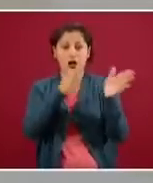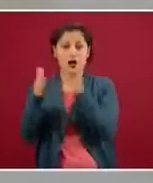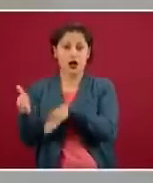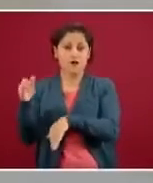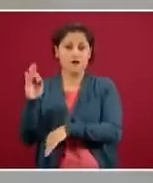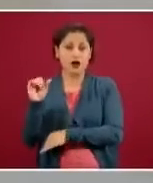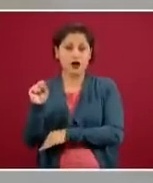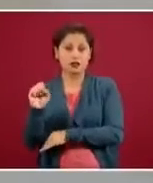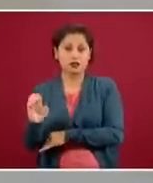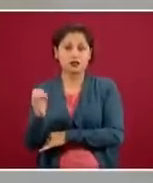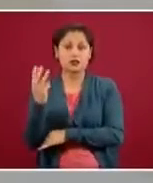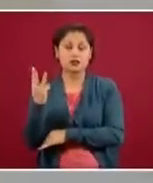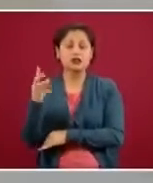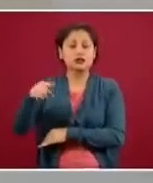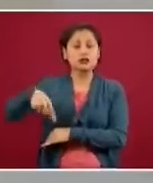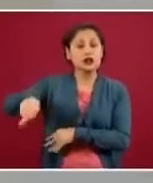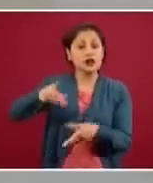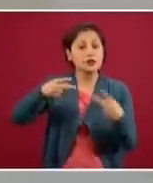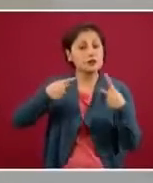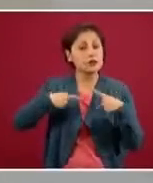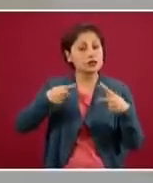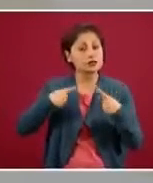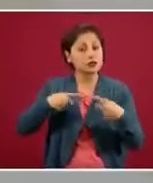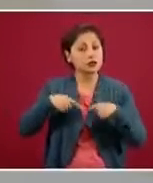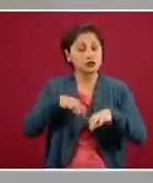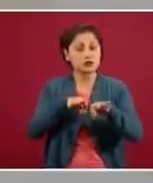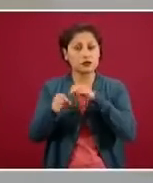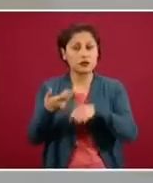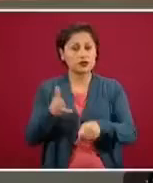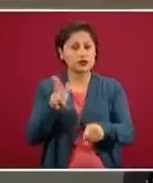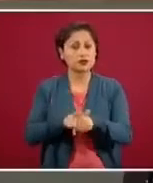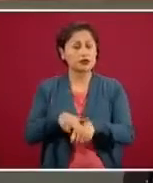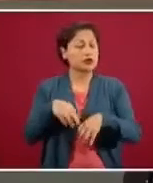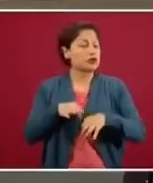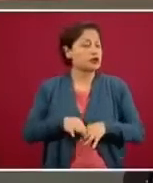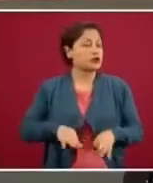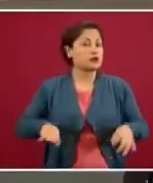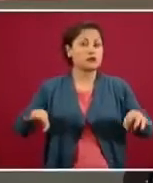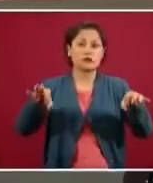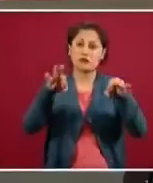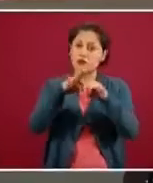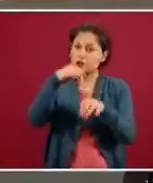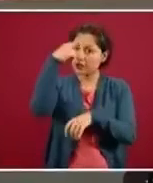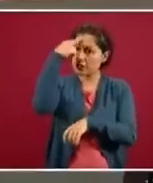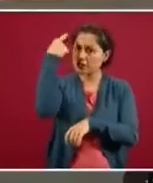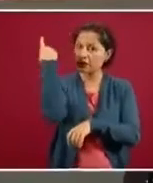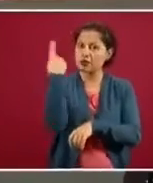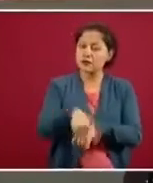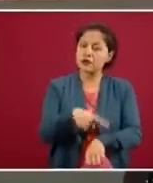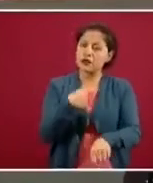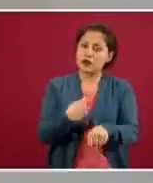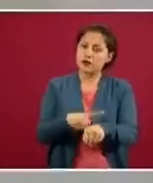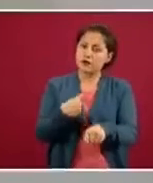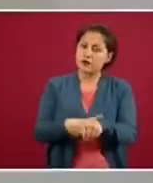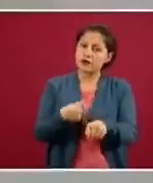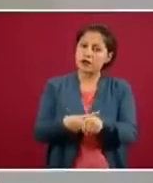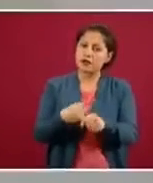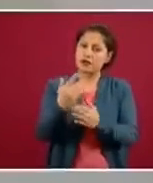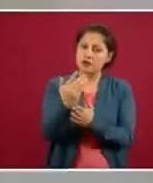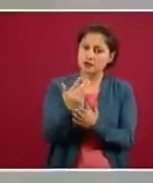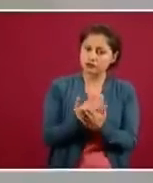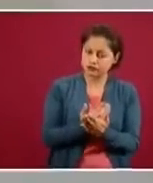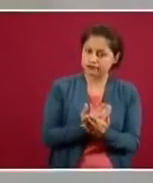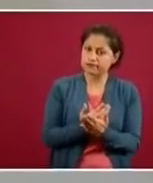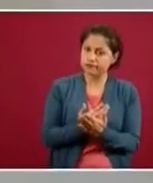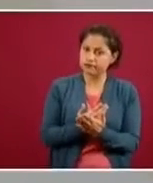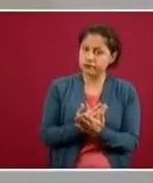personas protagonistas de la respuesta ante la epidemia de COVID. Entonces necesitamos protegerles, por supuesto, por parte